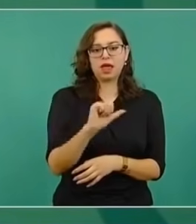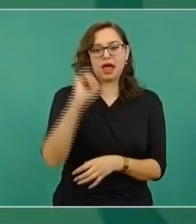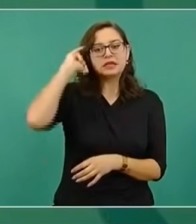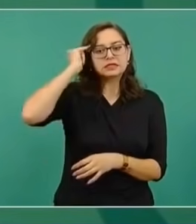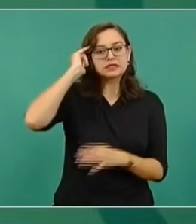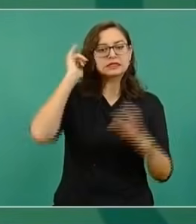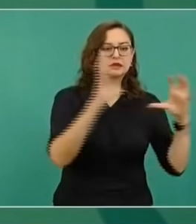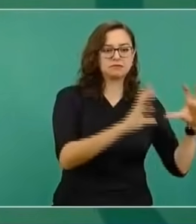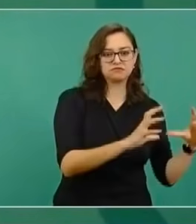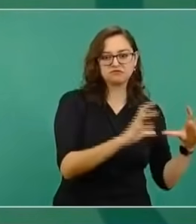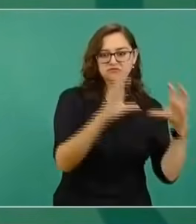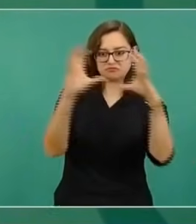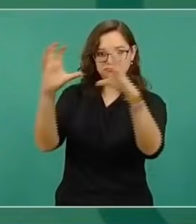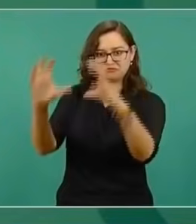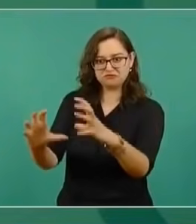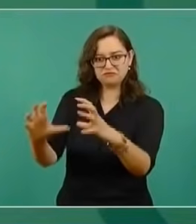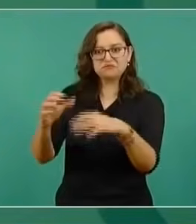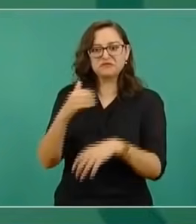sabiendo